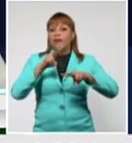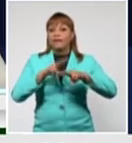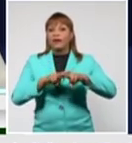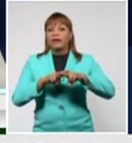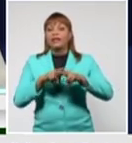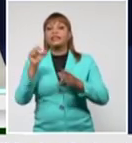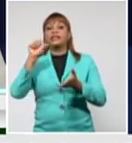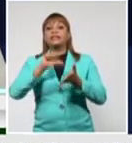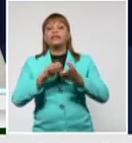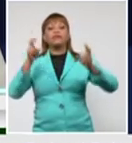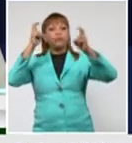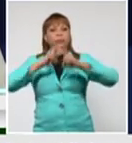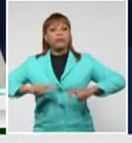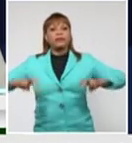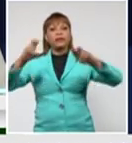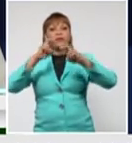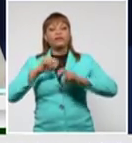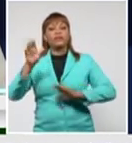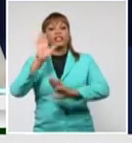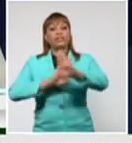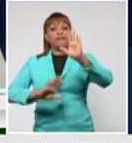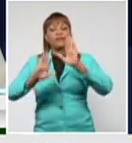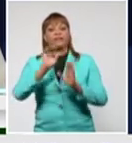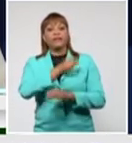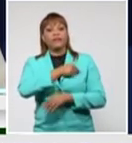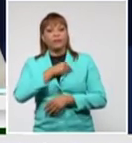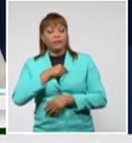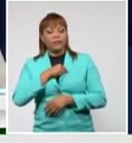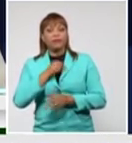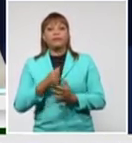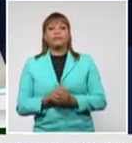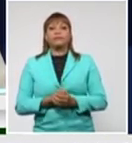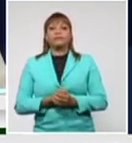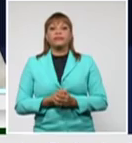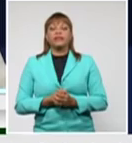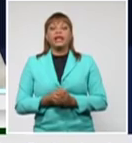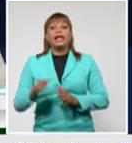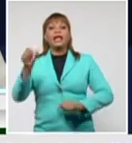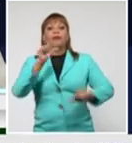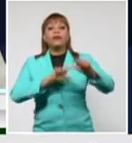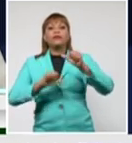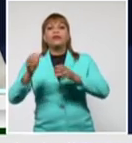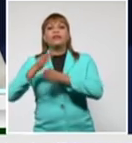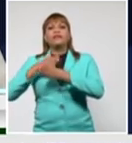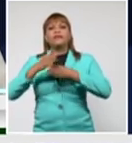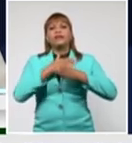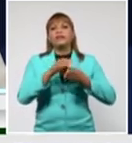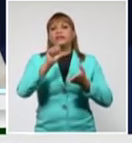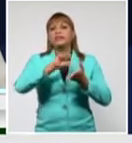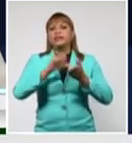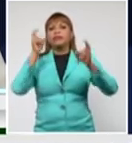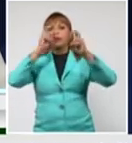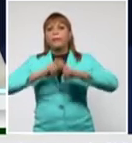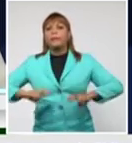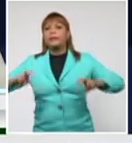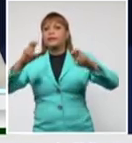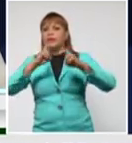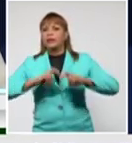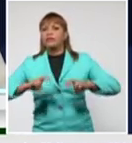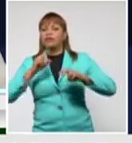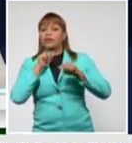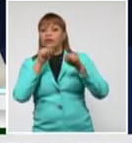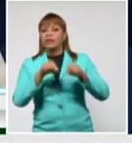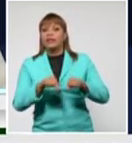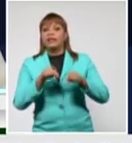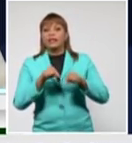de Investigaciones de la Defensa Civil, los laboratorios de diferentes centros de investigaciones de